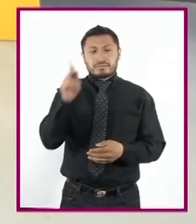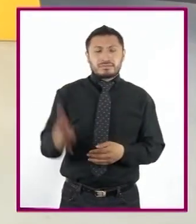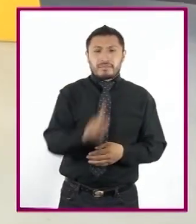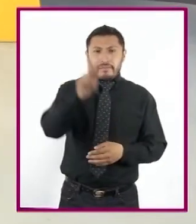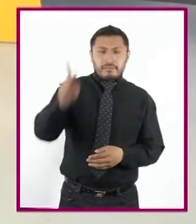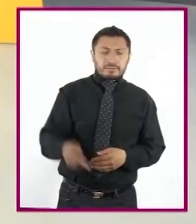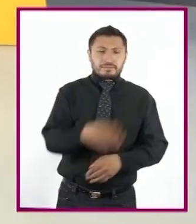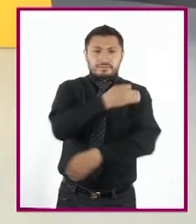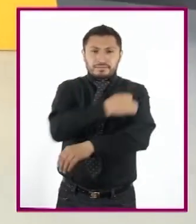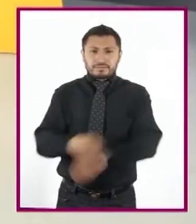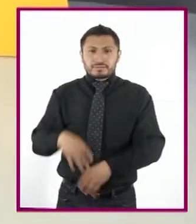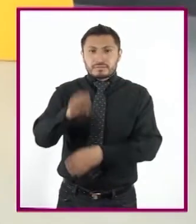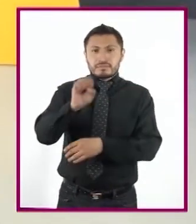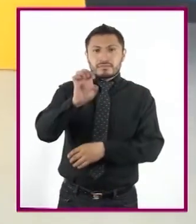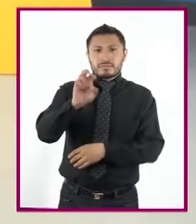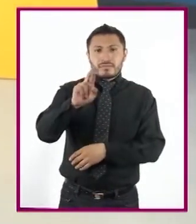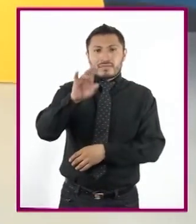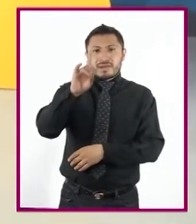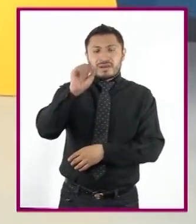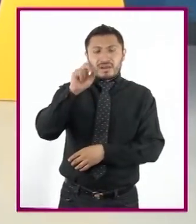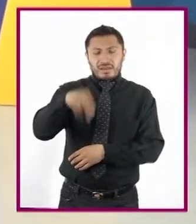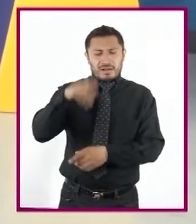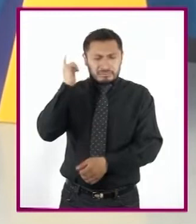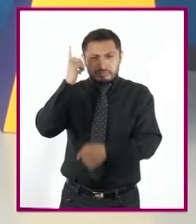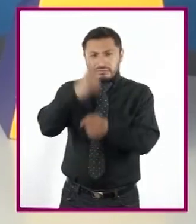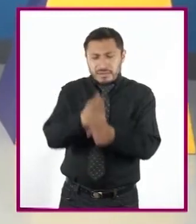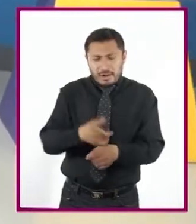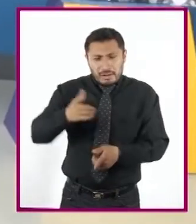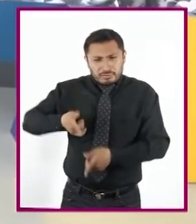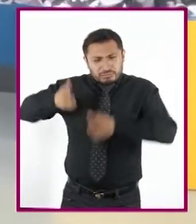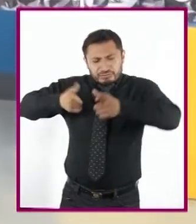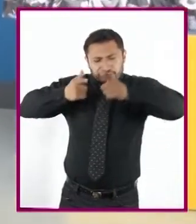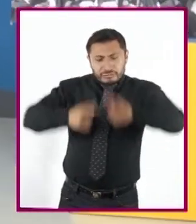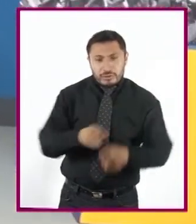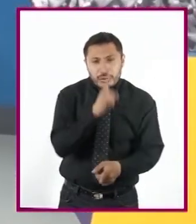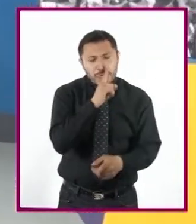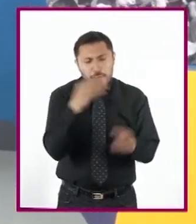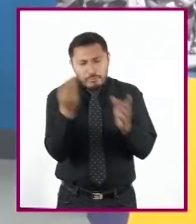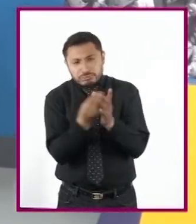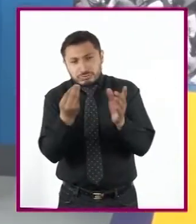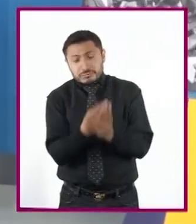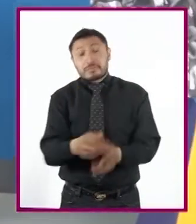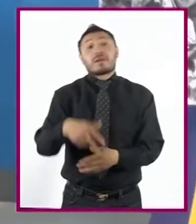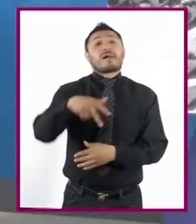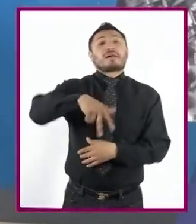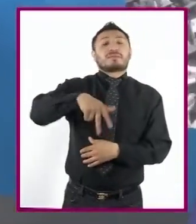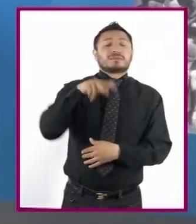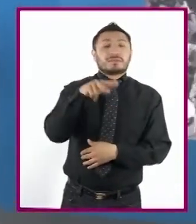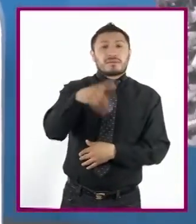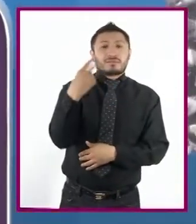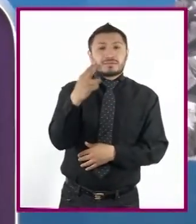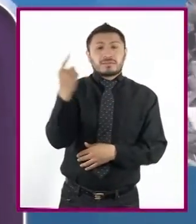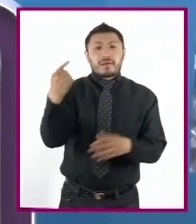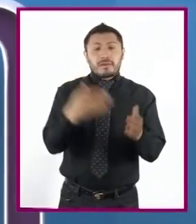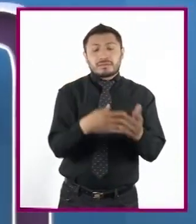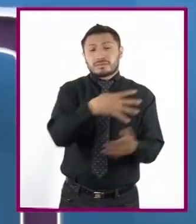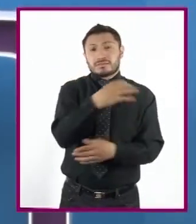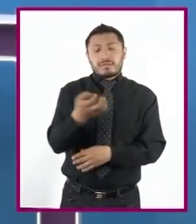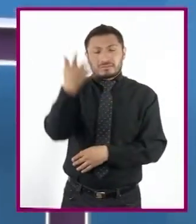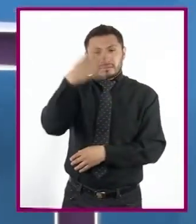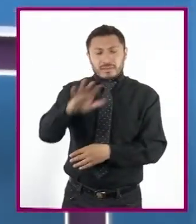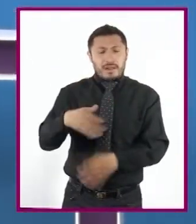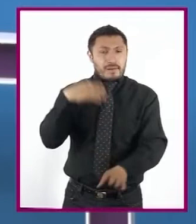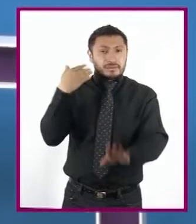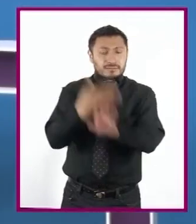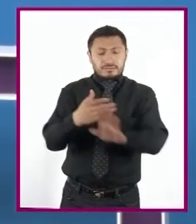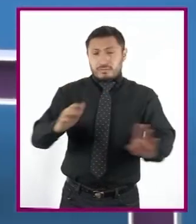la familia Cerdán fue descubierta con un arsenal clandestino y el día 18 de noviembre de 1910 se enfrentó al